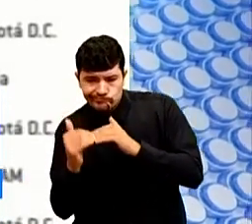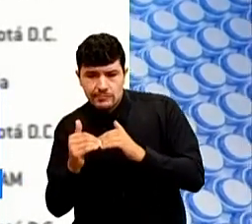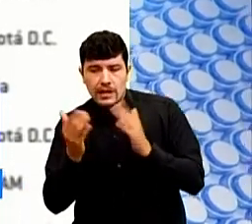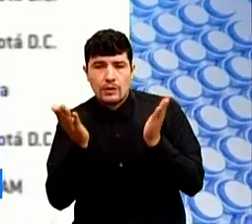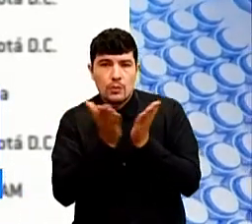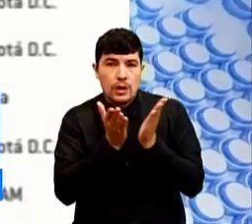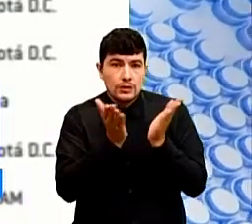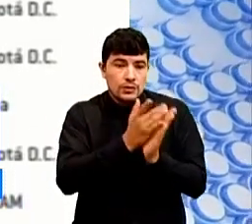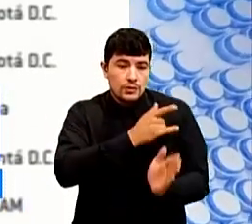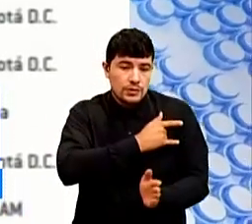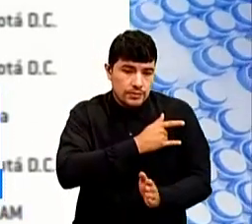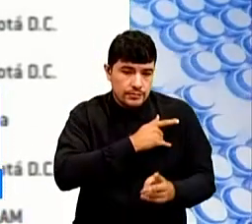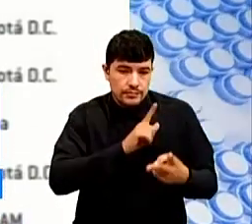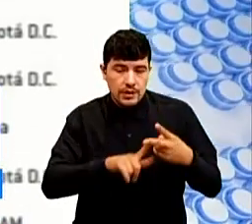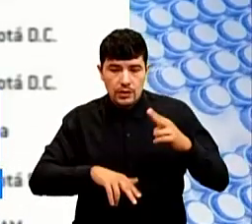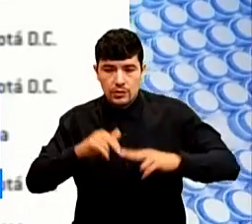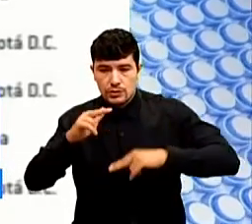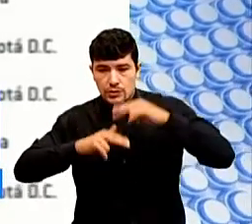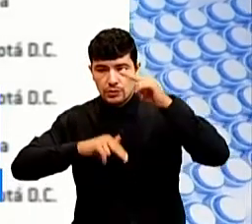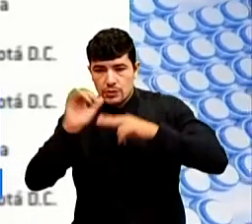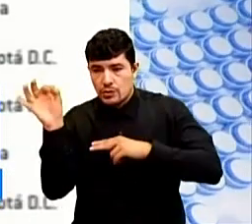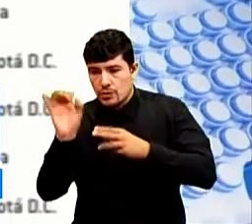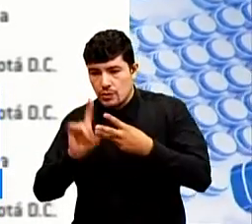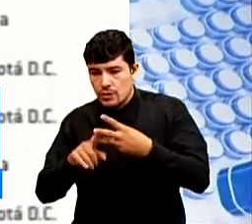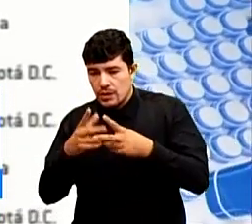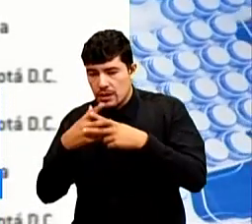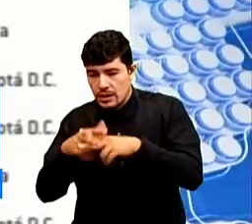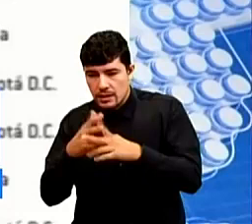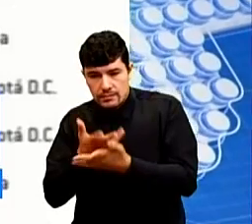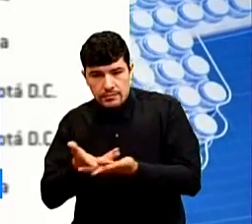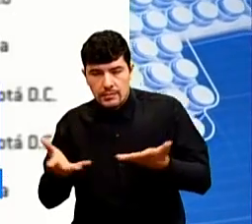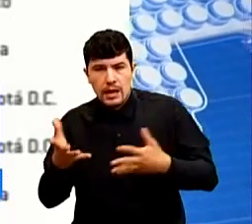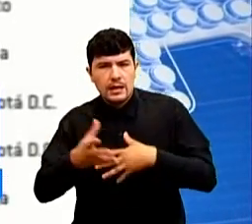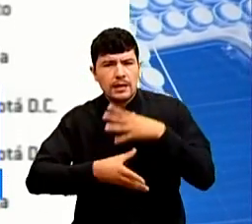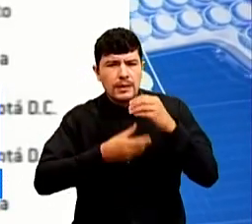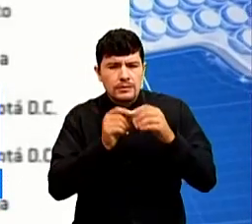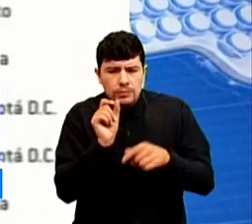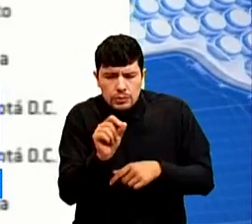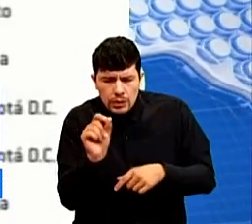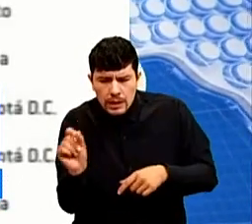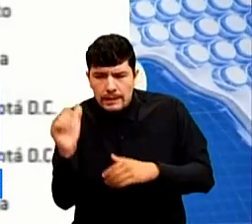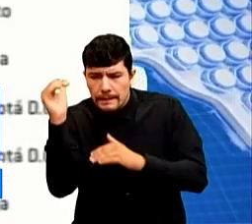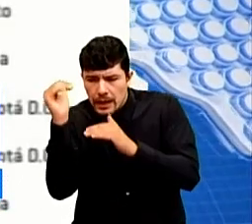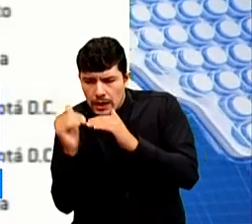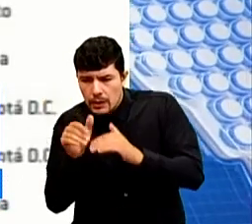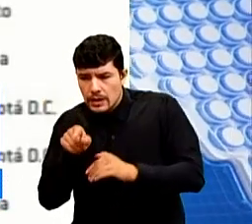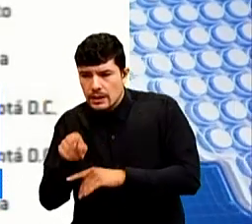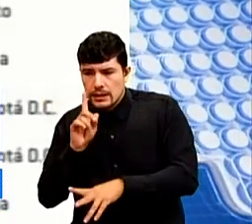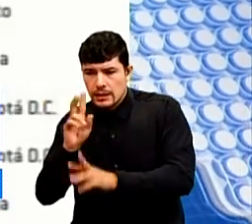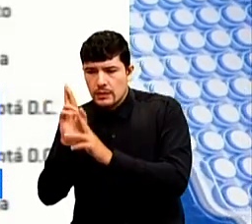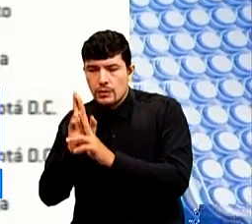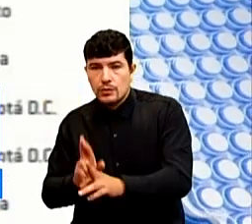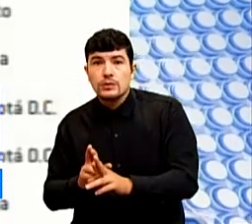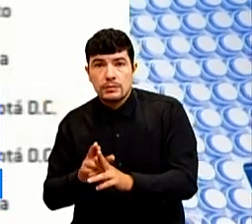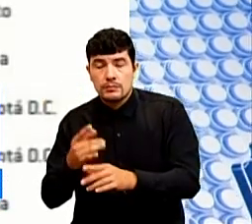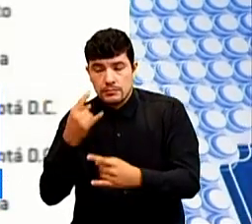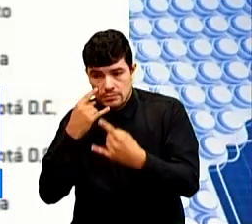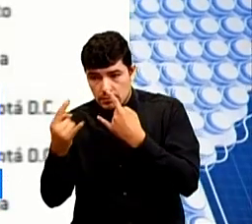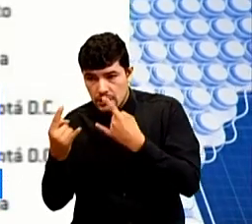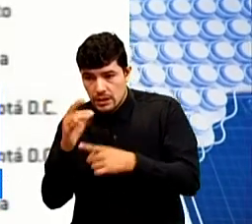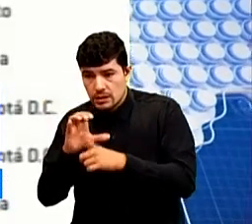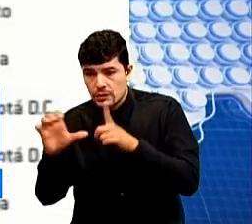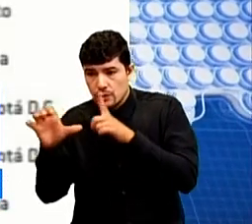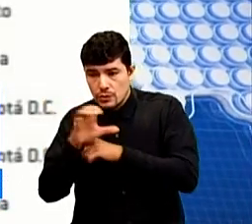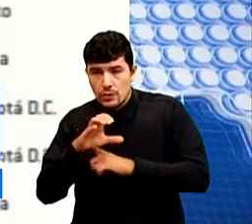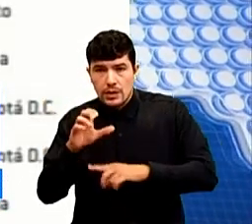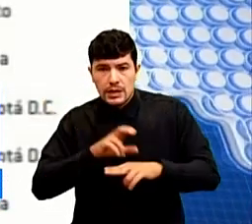educación superior infraestructura y equipamiento y el puntaje más bajo lo registró el indicador de bienes de interés cultural